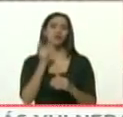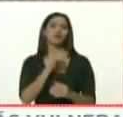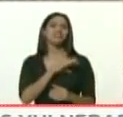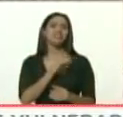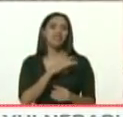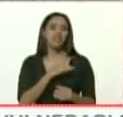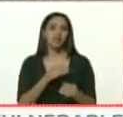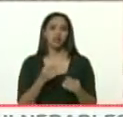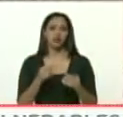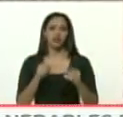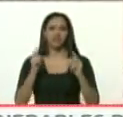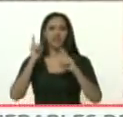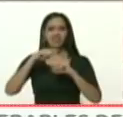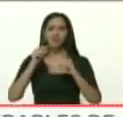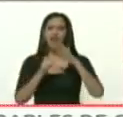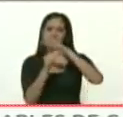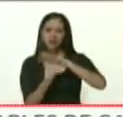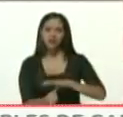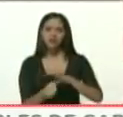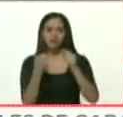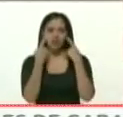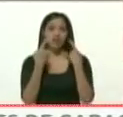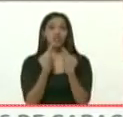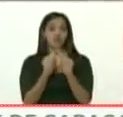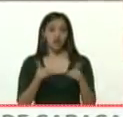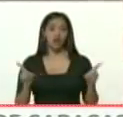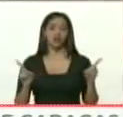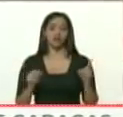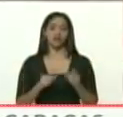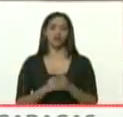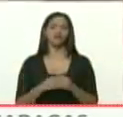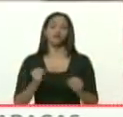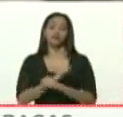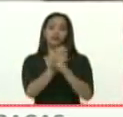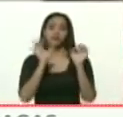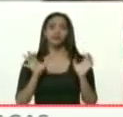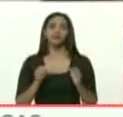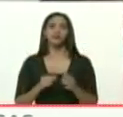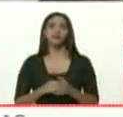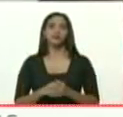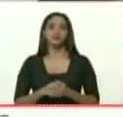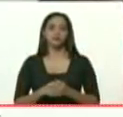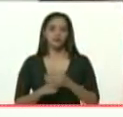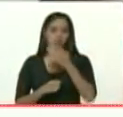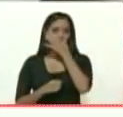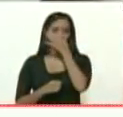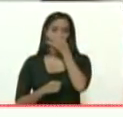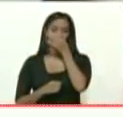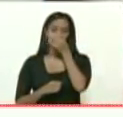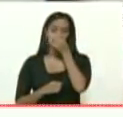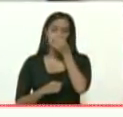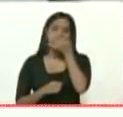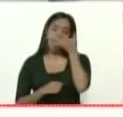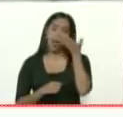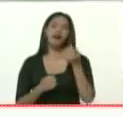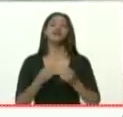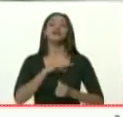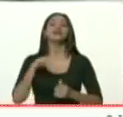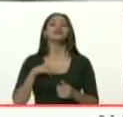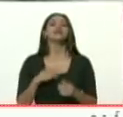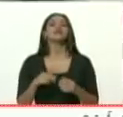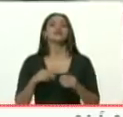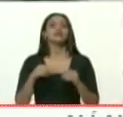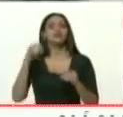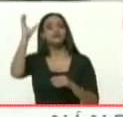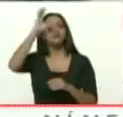represión tan sí, fuerte, se nota esa gran diferencia, ¿no? Y por supuesto, nosotros estamos conscientes de que hay algunas